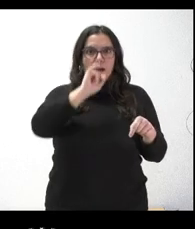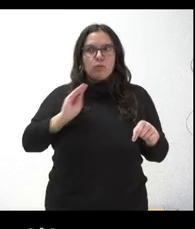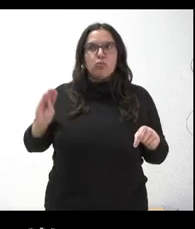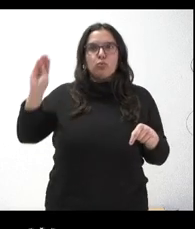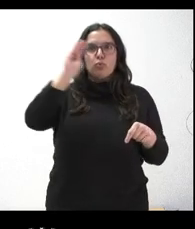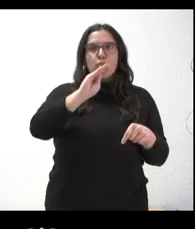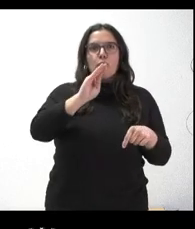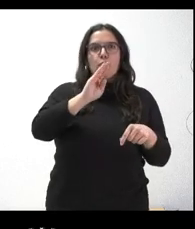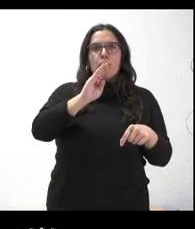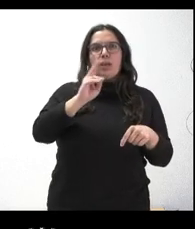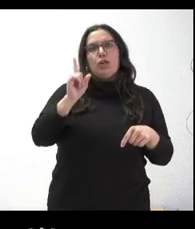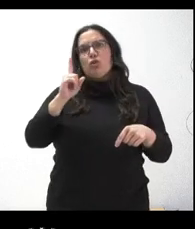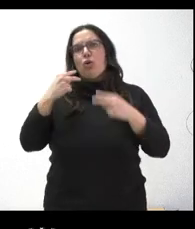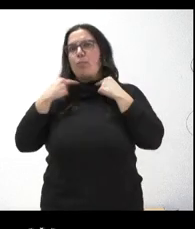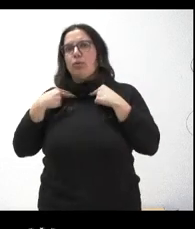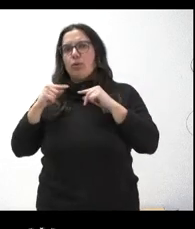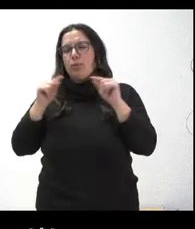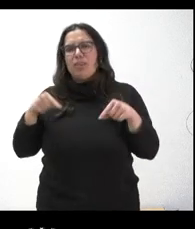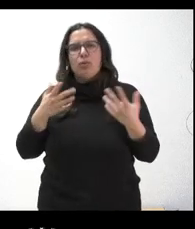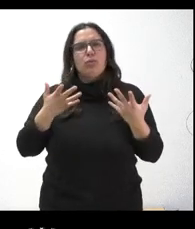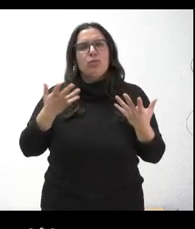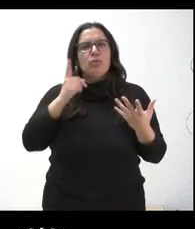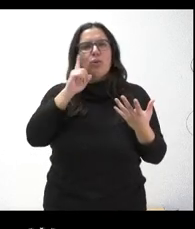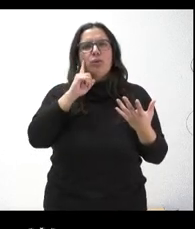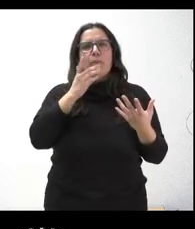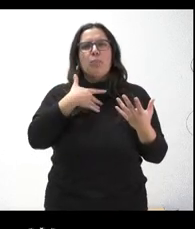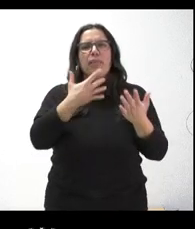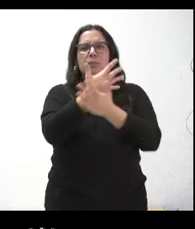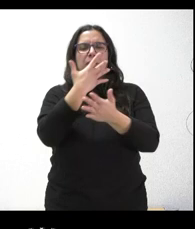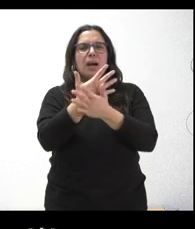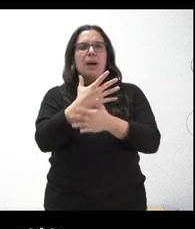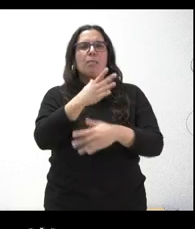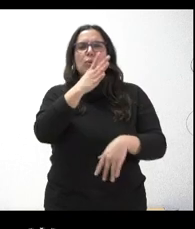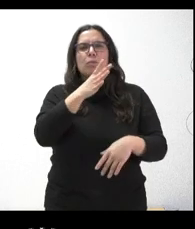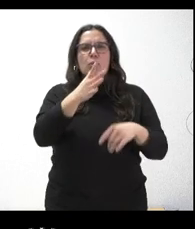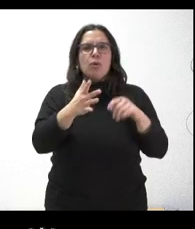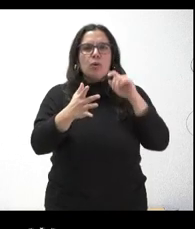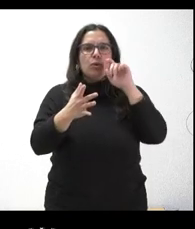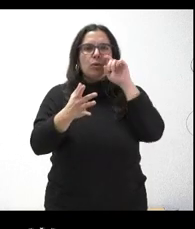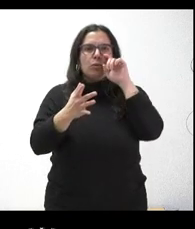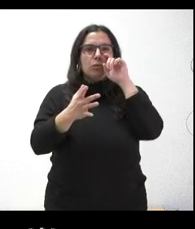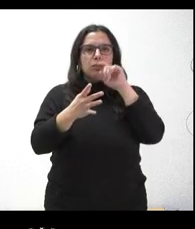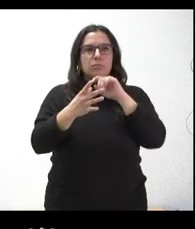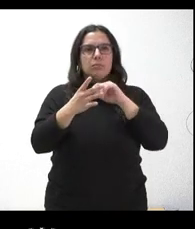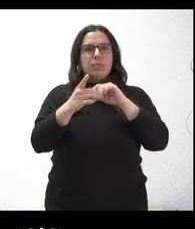las diputaciones provinciales yo no no sé si nos puede explicar eh Por qué se se ha elegido que se gestione a